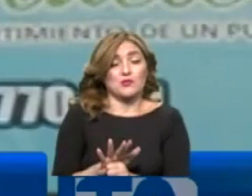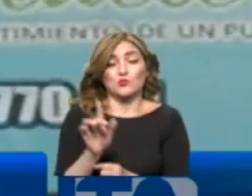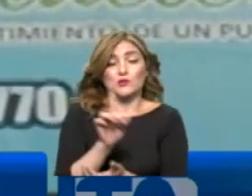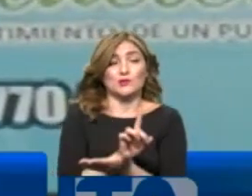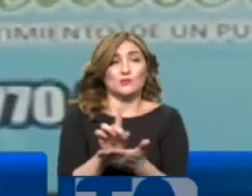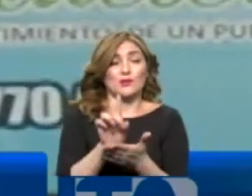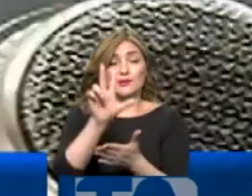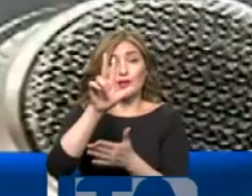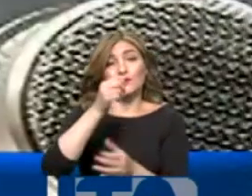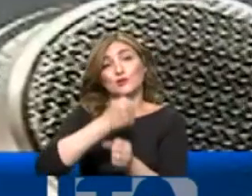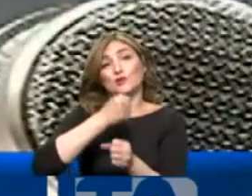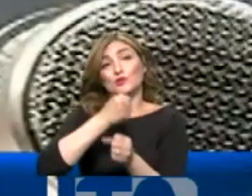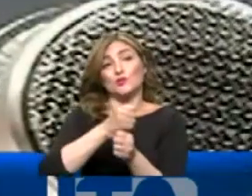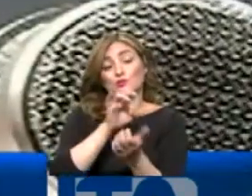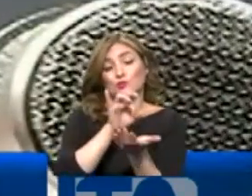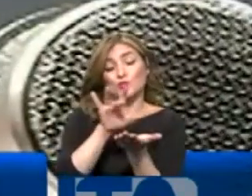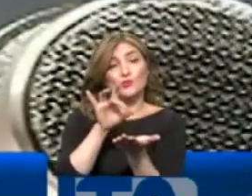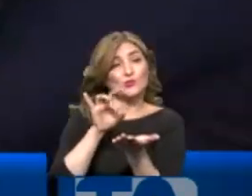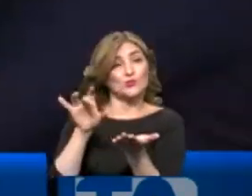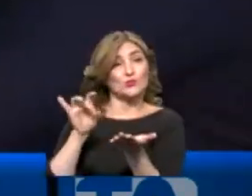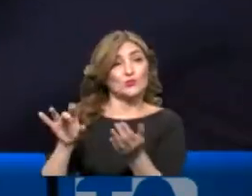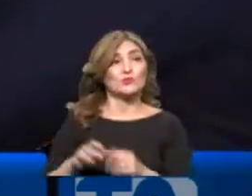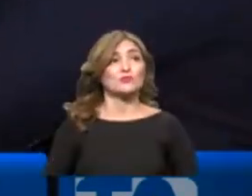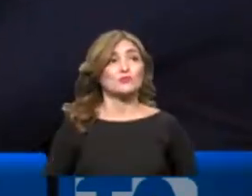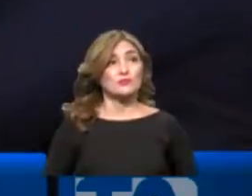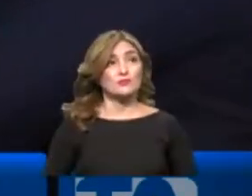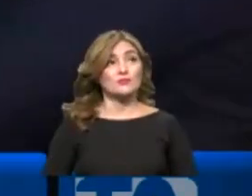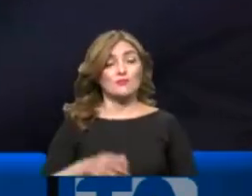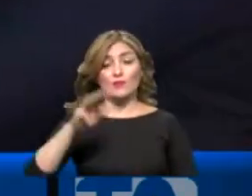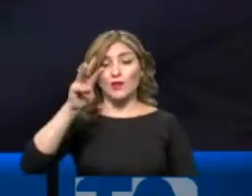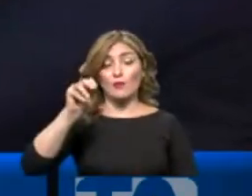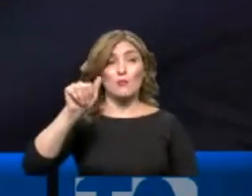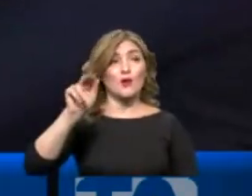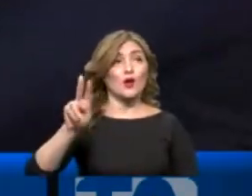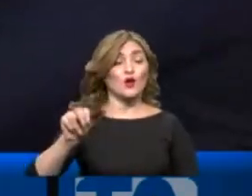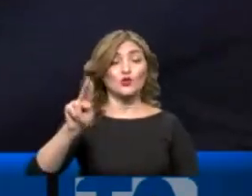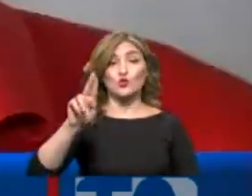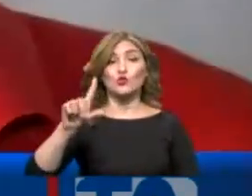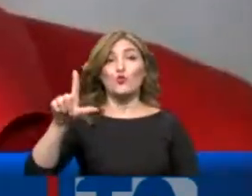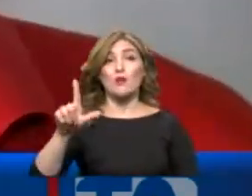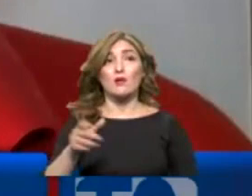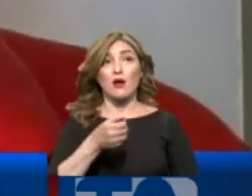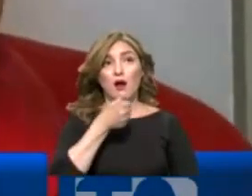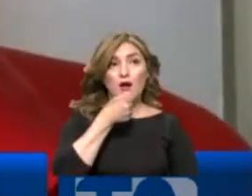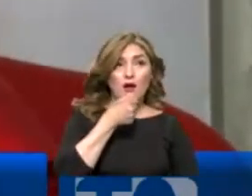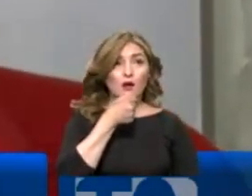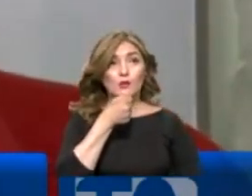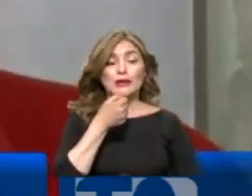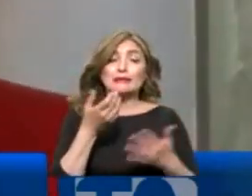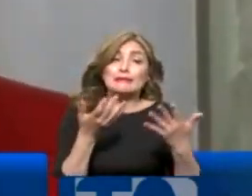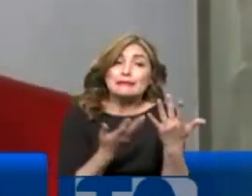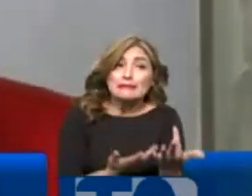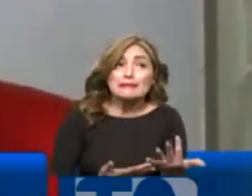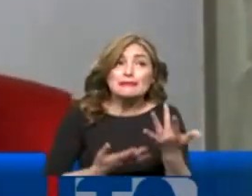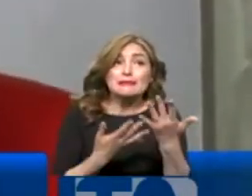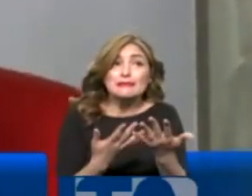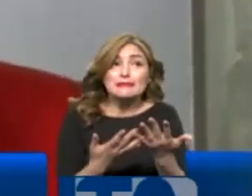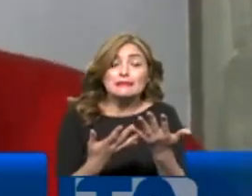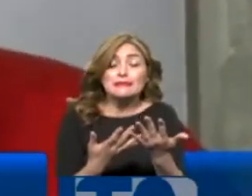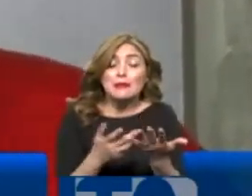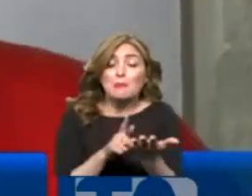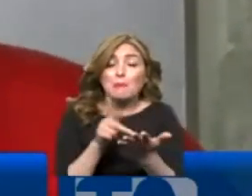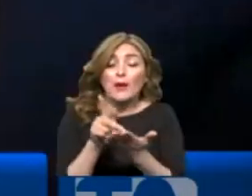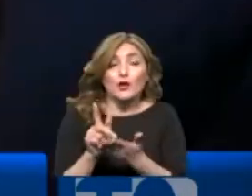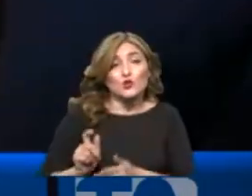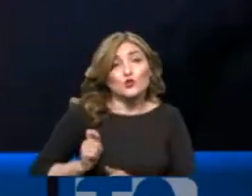semana, 3 trabajadores fueron desvinculados. Manuel Martínez, quien trabajaba como locutor, cuenta que le tocará esperar a que se pongan al día